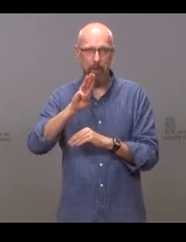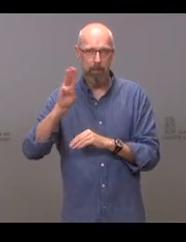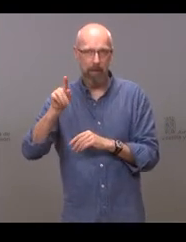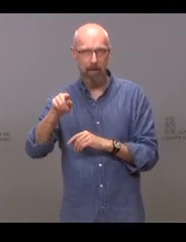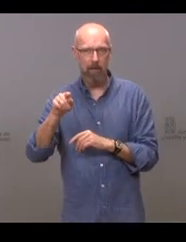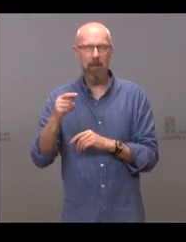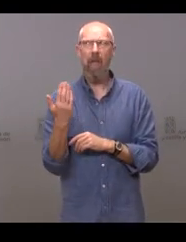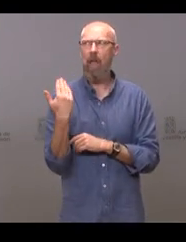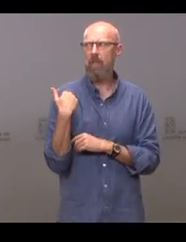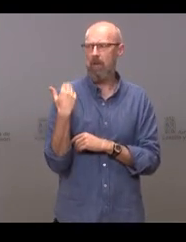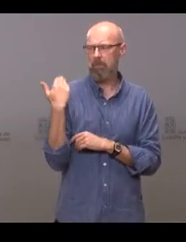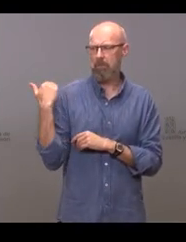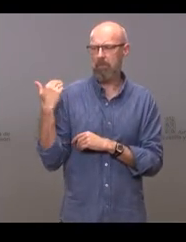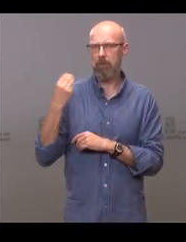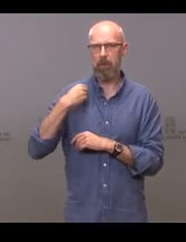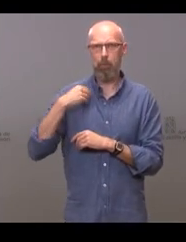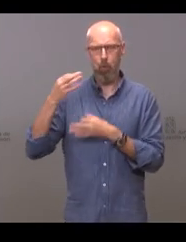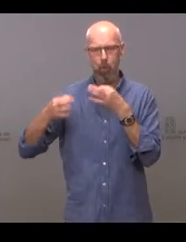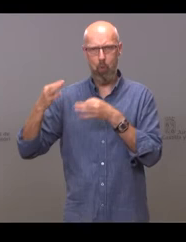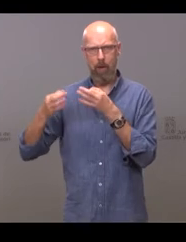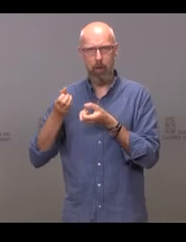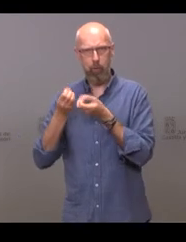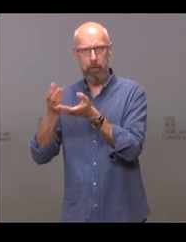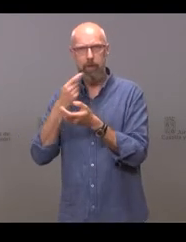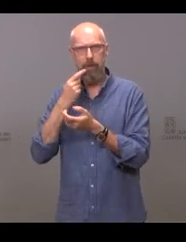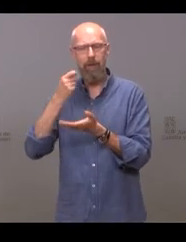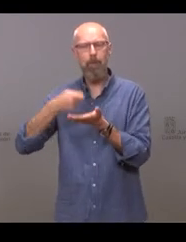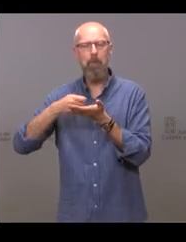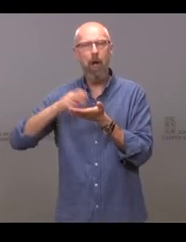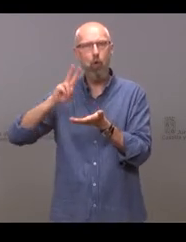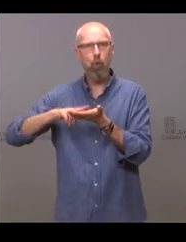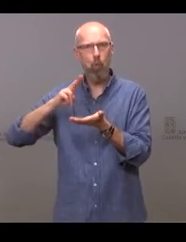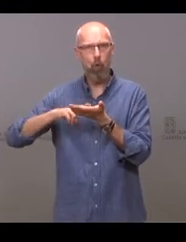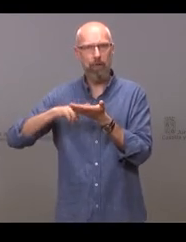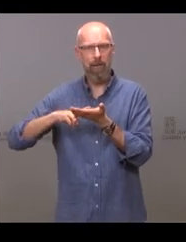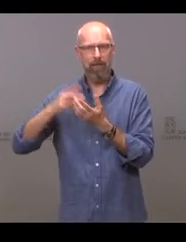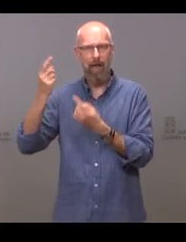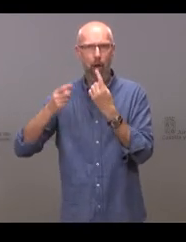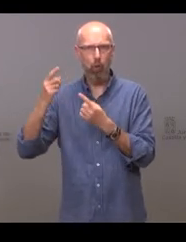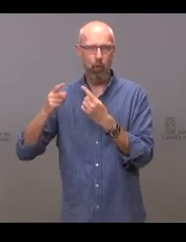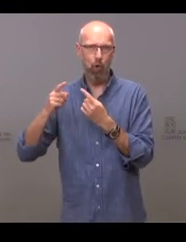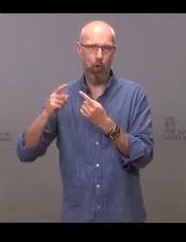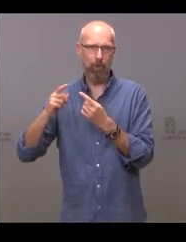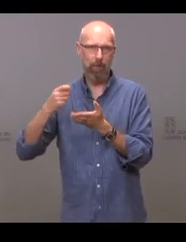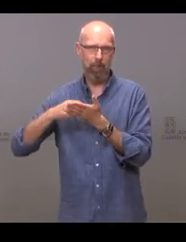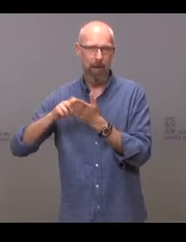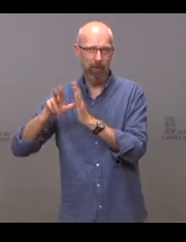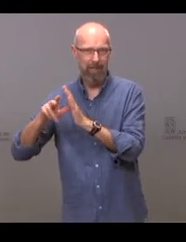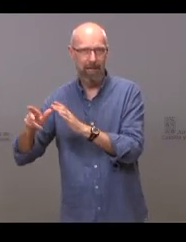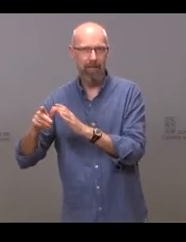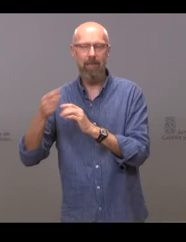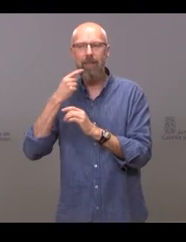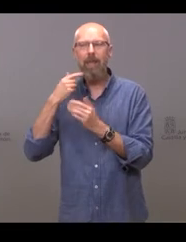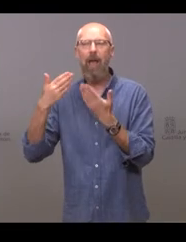antes de ayer bermúdez de castro- dijo en el juzgado que el pago de las cuotas a los afiliados morosos fue una cosa entre amigos que se decidió en una conversación de